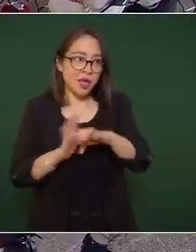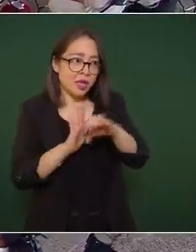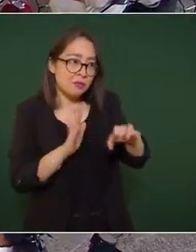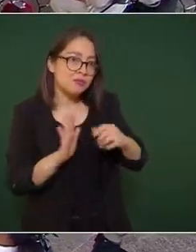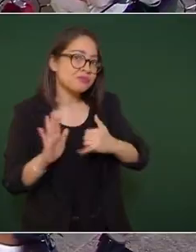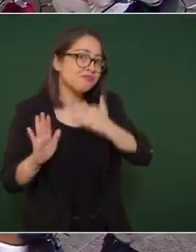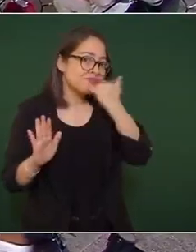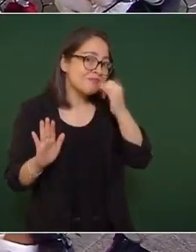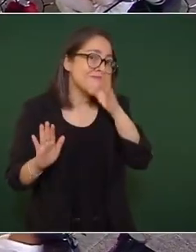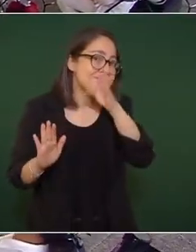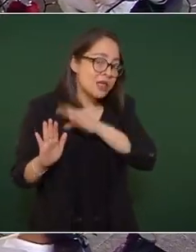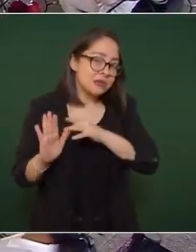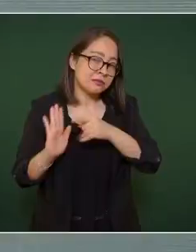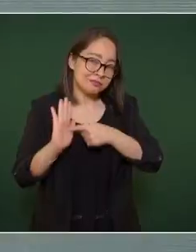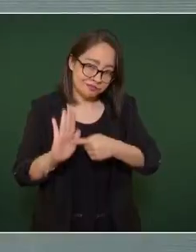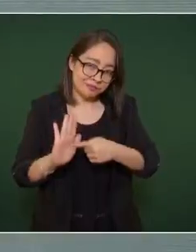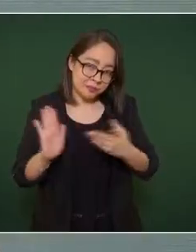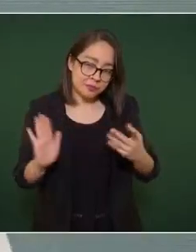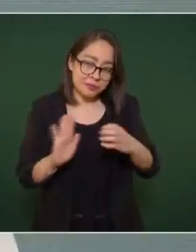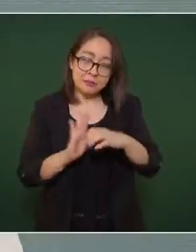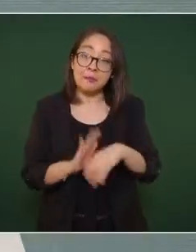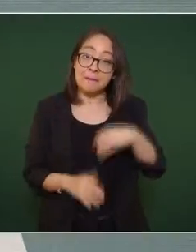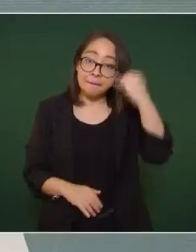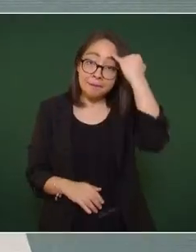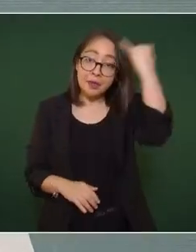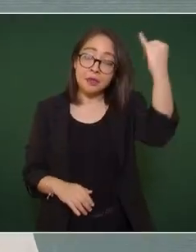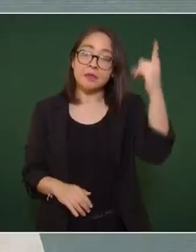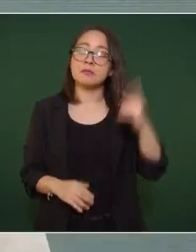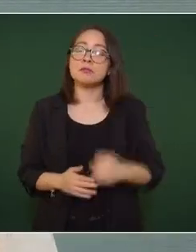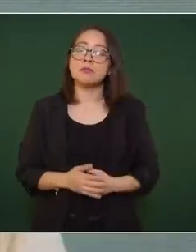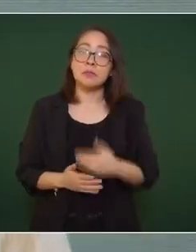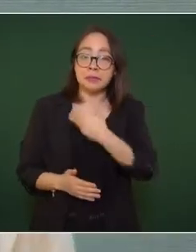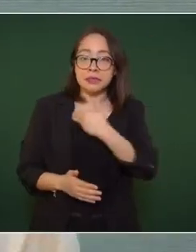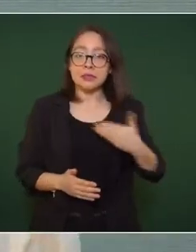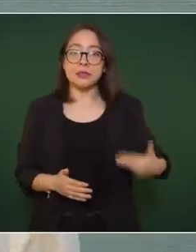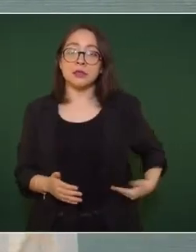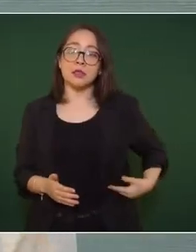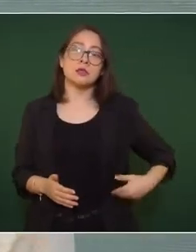Imagínense, la presidenta de la Suprema Corte,